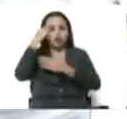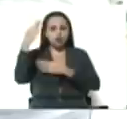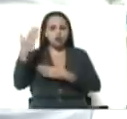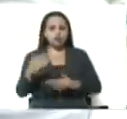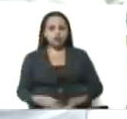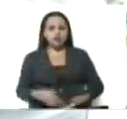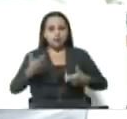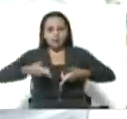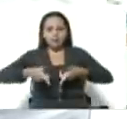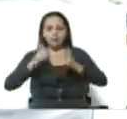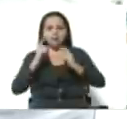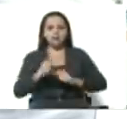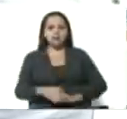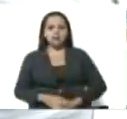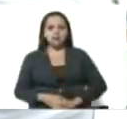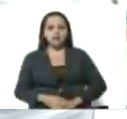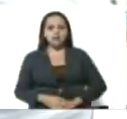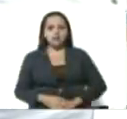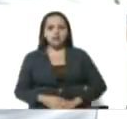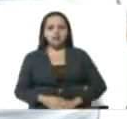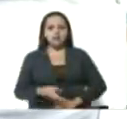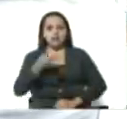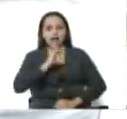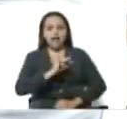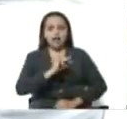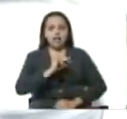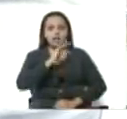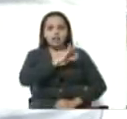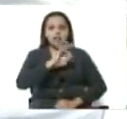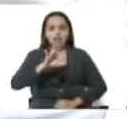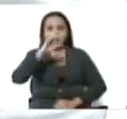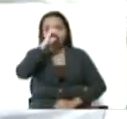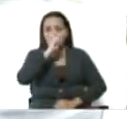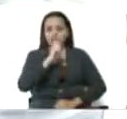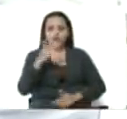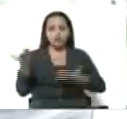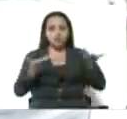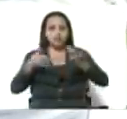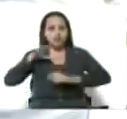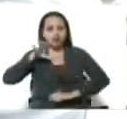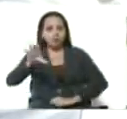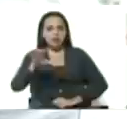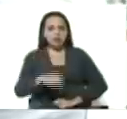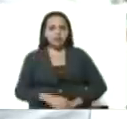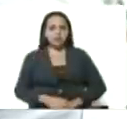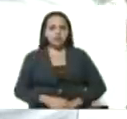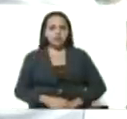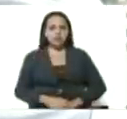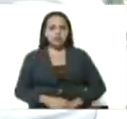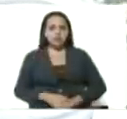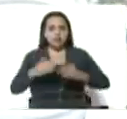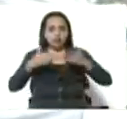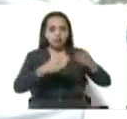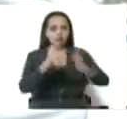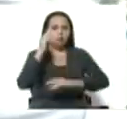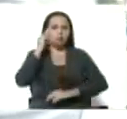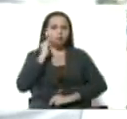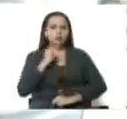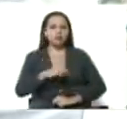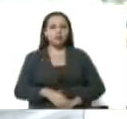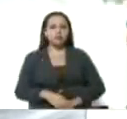haberme permitido transitar 33 años al servicio de la patria en la gloriosa armada bolivariana